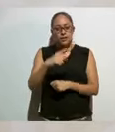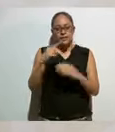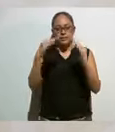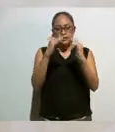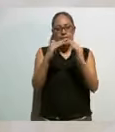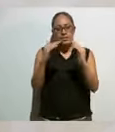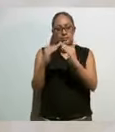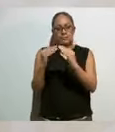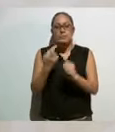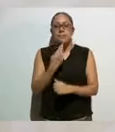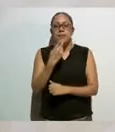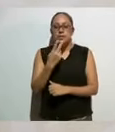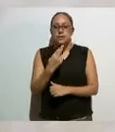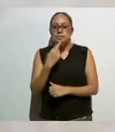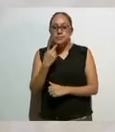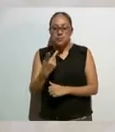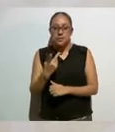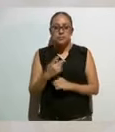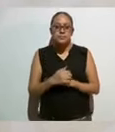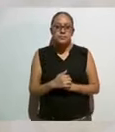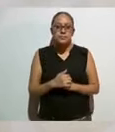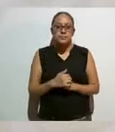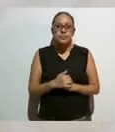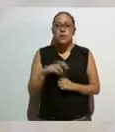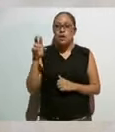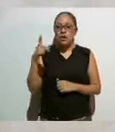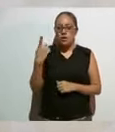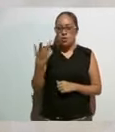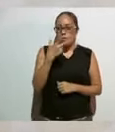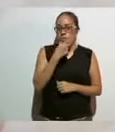lo ha mencionado Román Meyer,